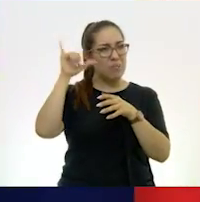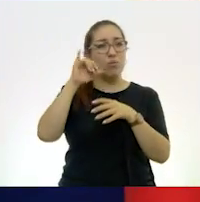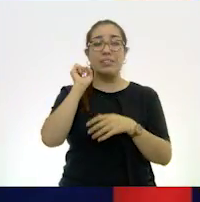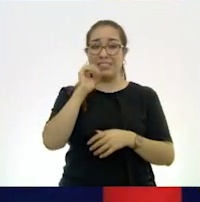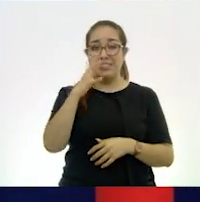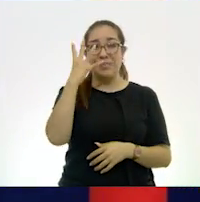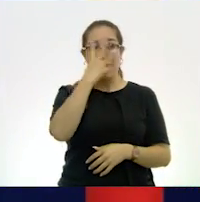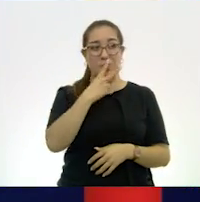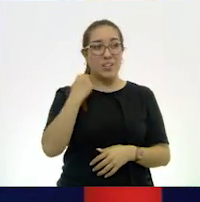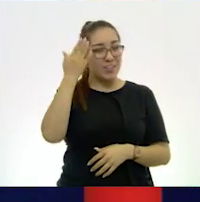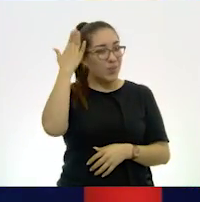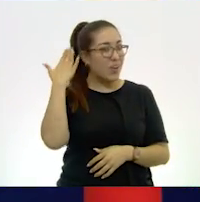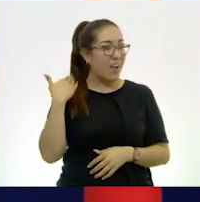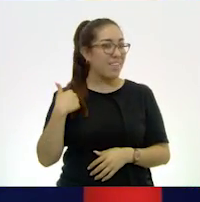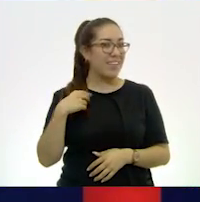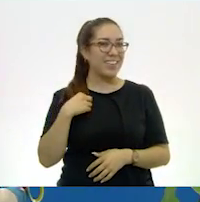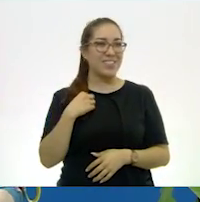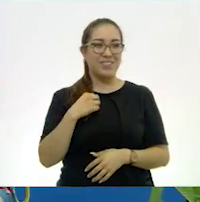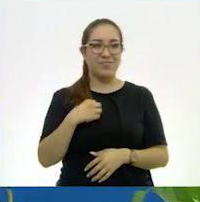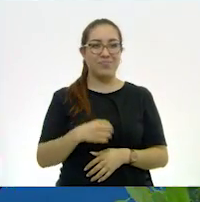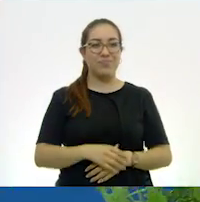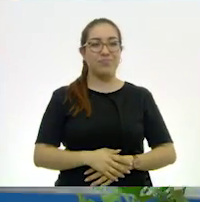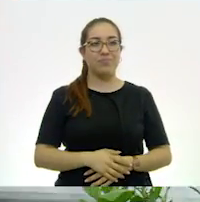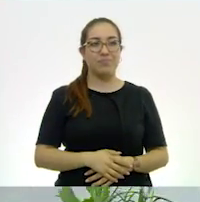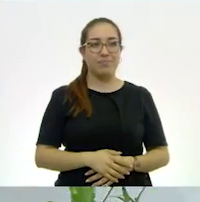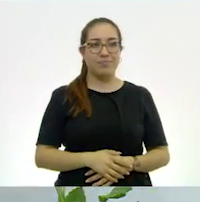cabello. Ah, sí, se ve, se ve.